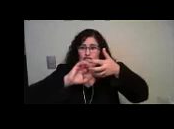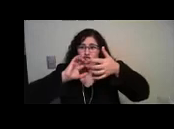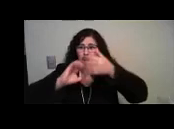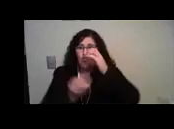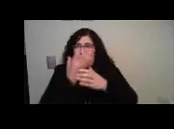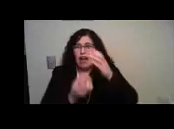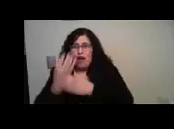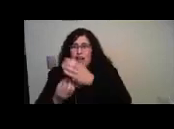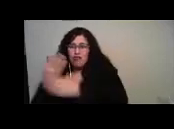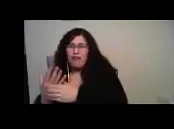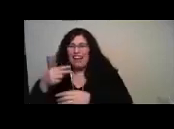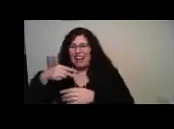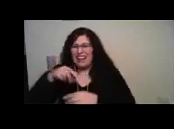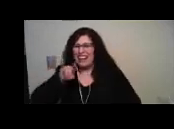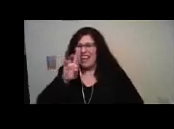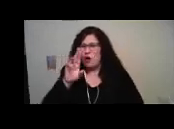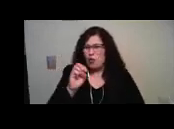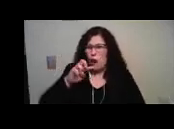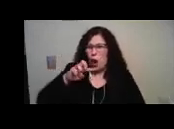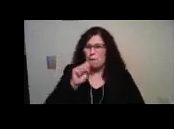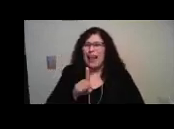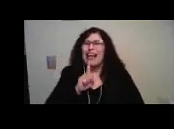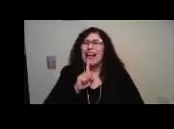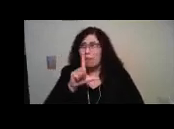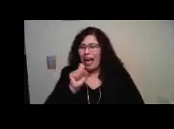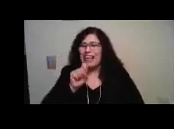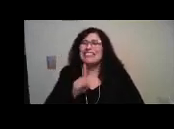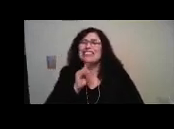¿ya? Con la reorganización a nivel cortical, ¿ya?